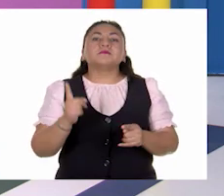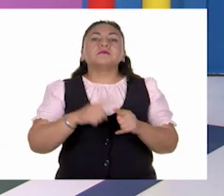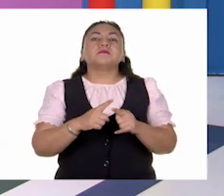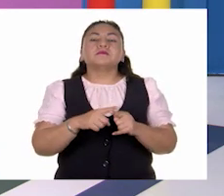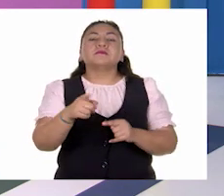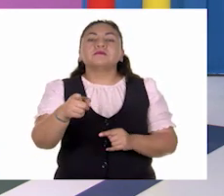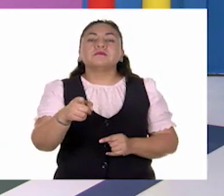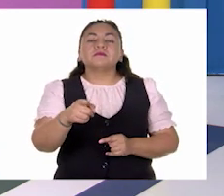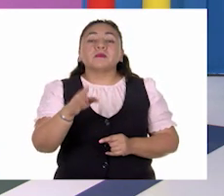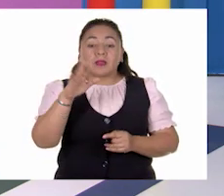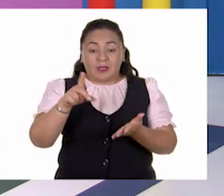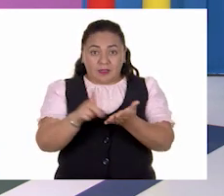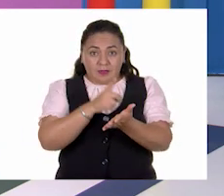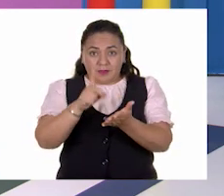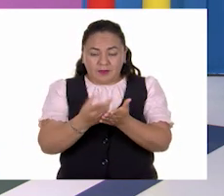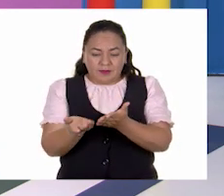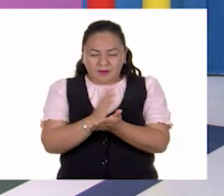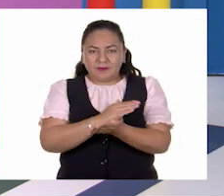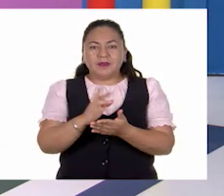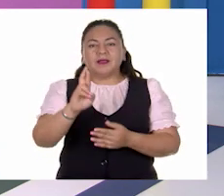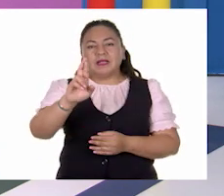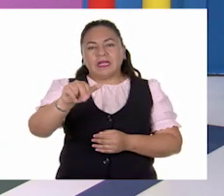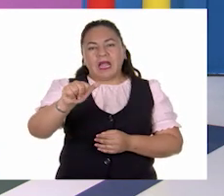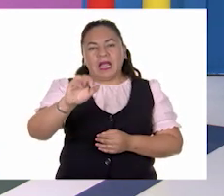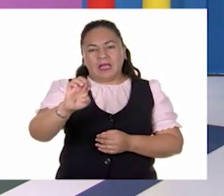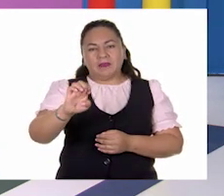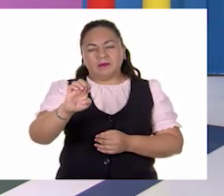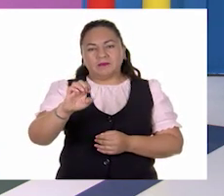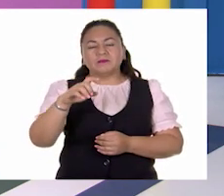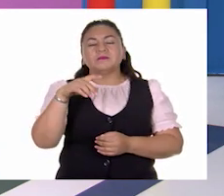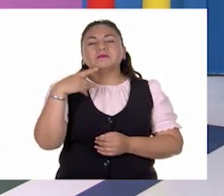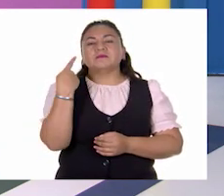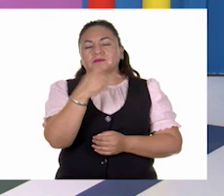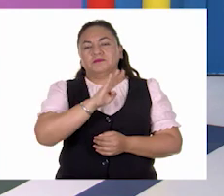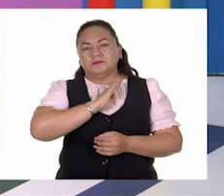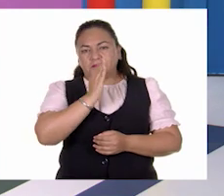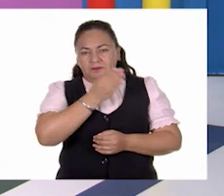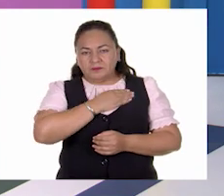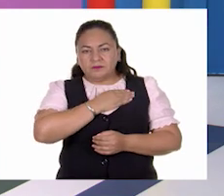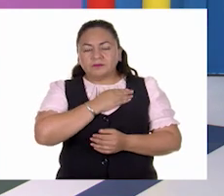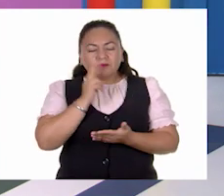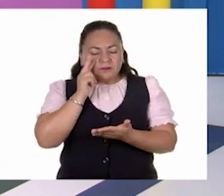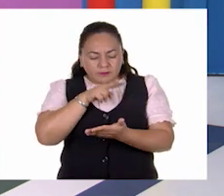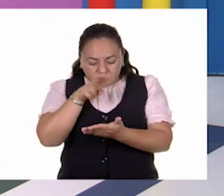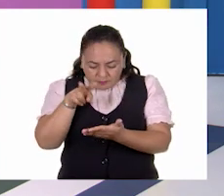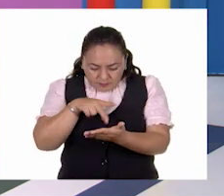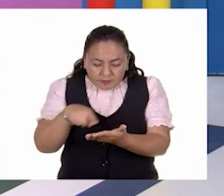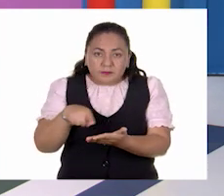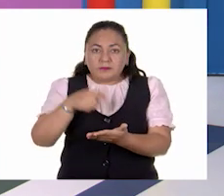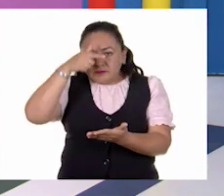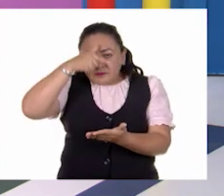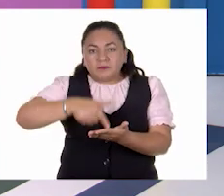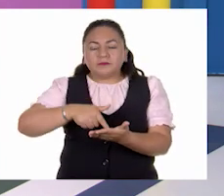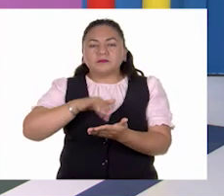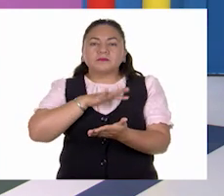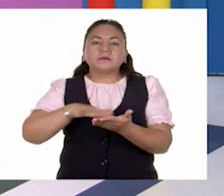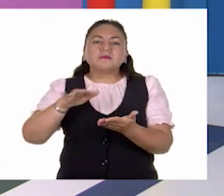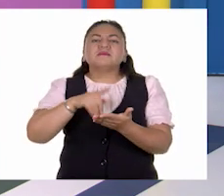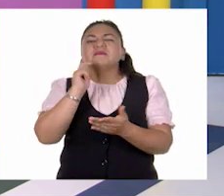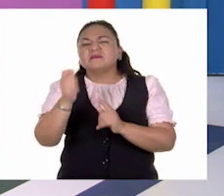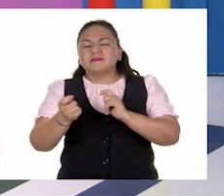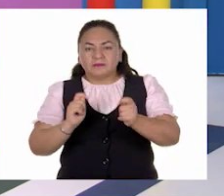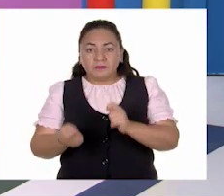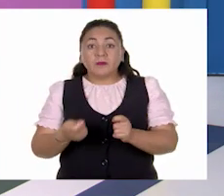Lari? En el diccionario de la Real Academia Española, que se encuentra en la línea, aparecen entre otros los siguientes